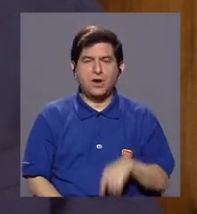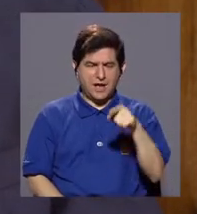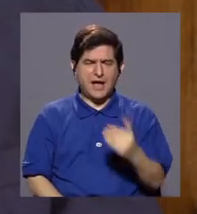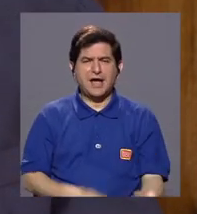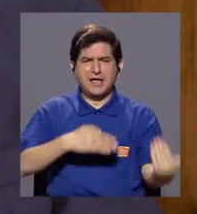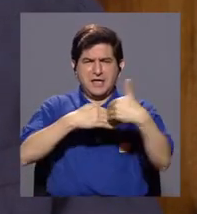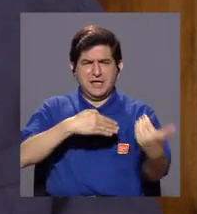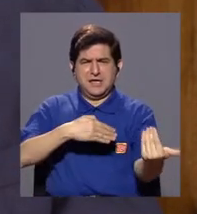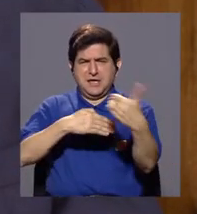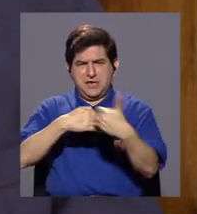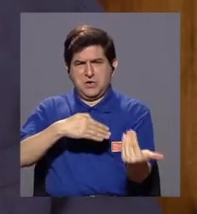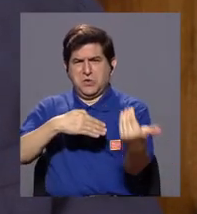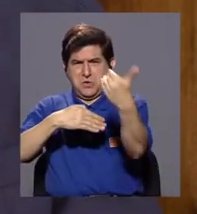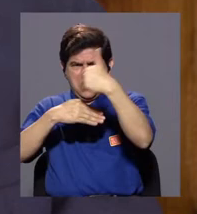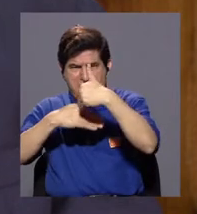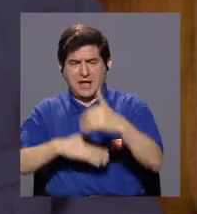bombardeos